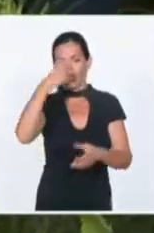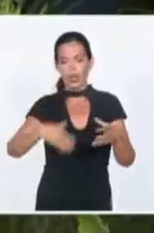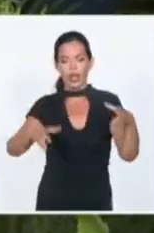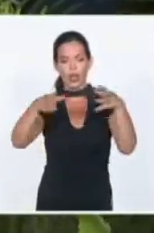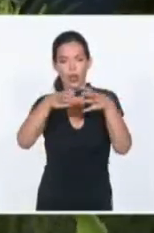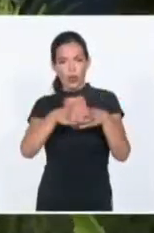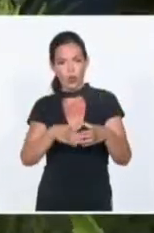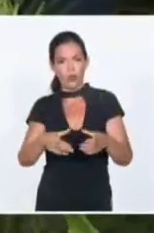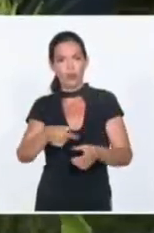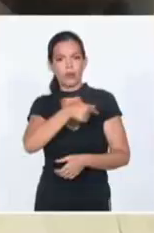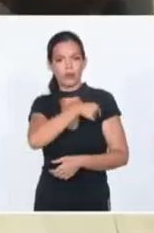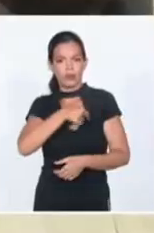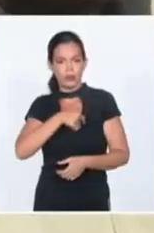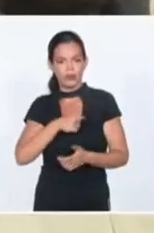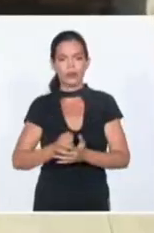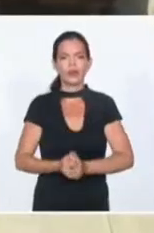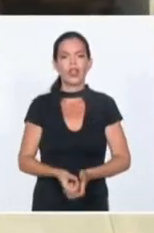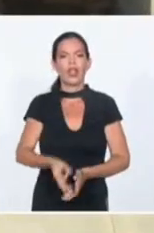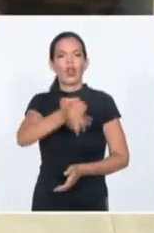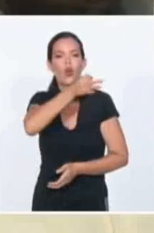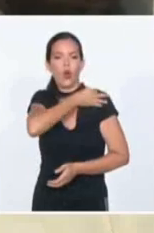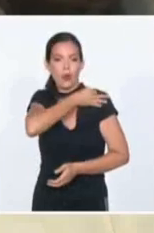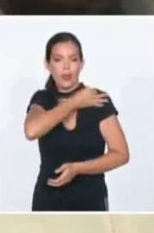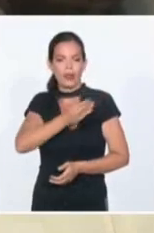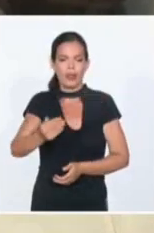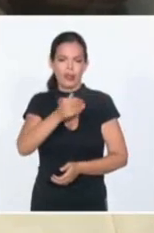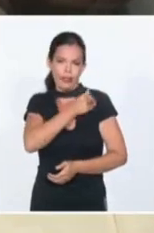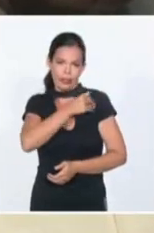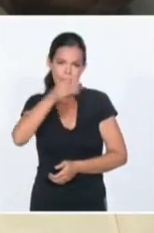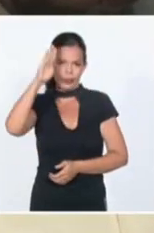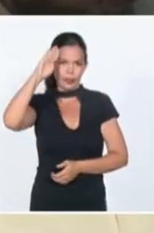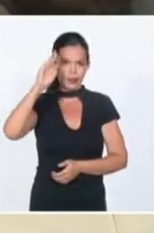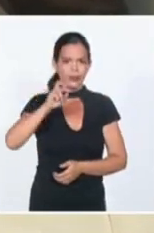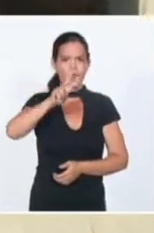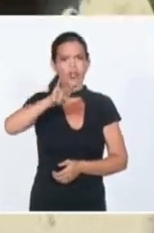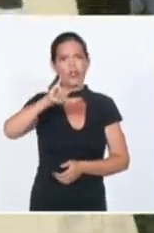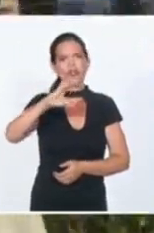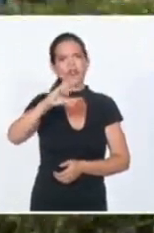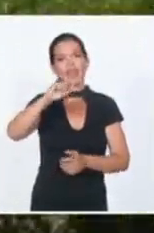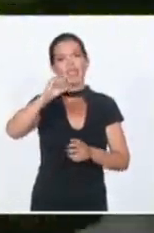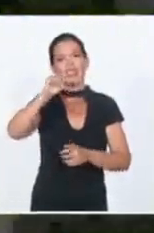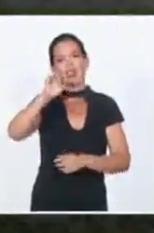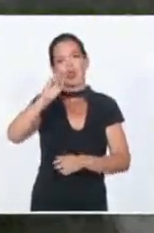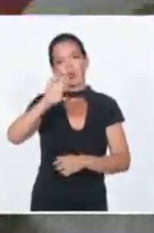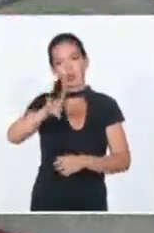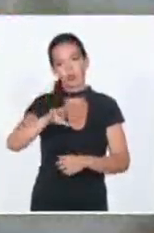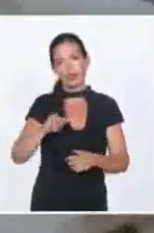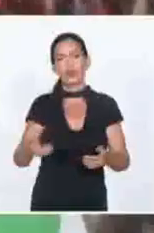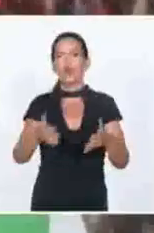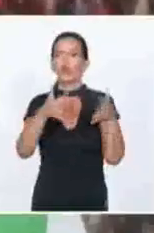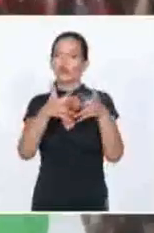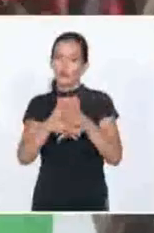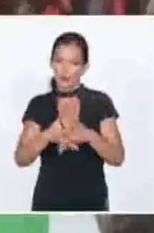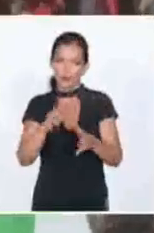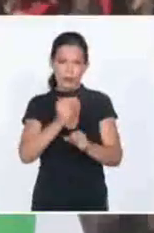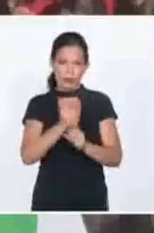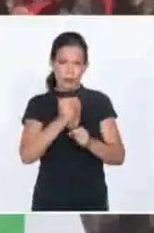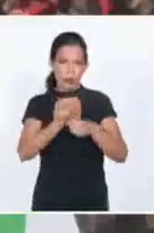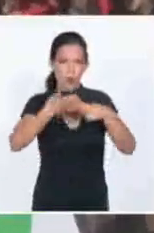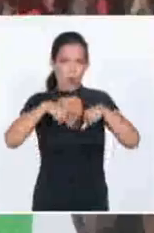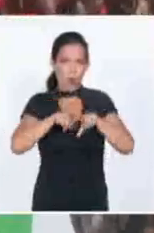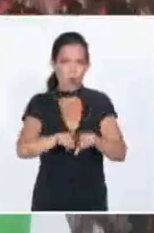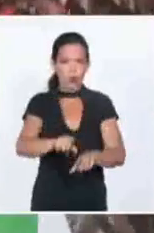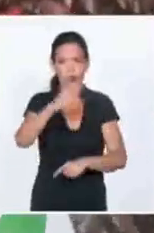García, y el comandante del ejército rebelde, Víctor Emilio Dreque Cruz, compañero del Che en el Congo. En el acto,